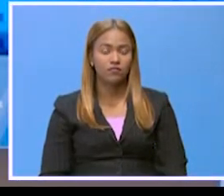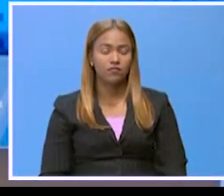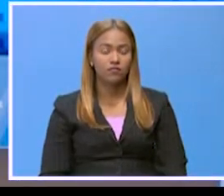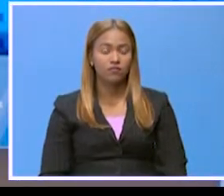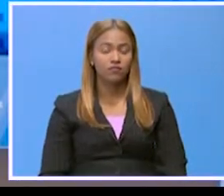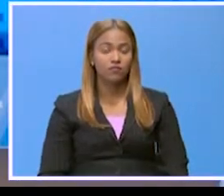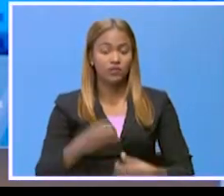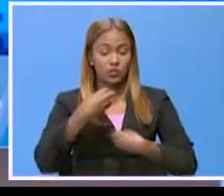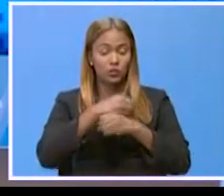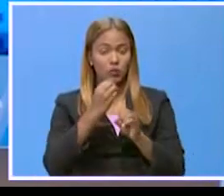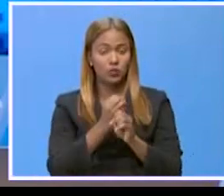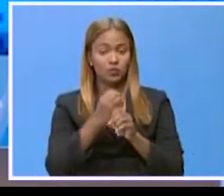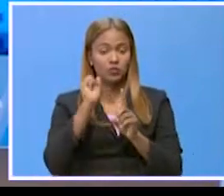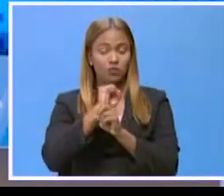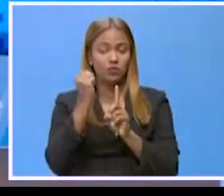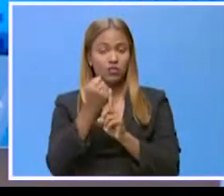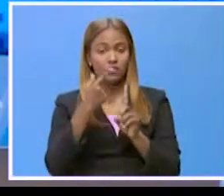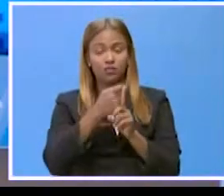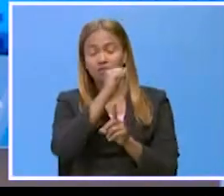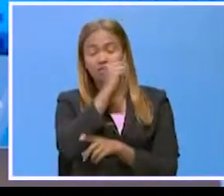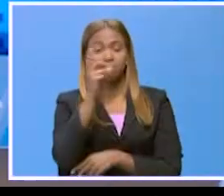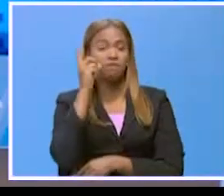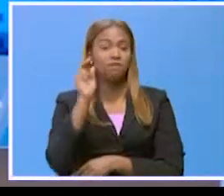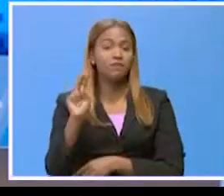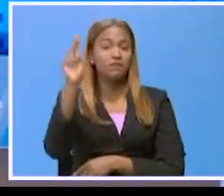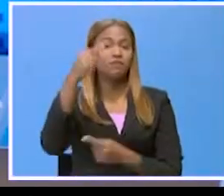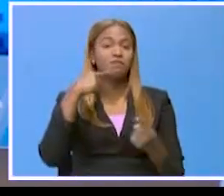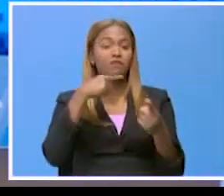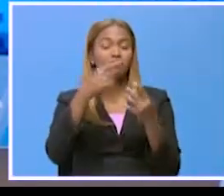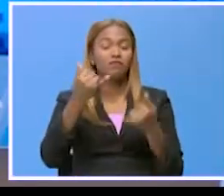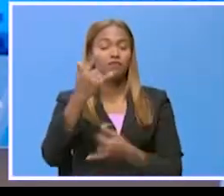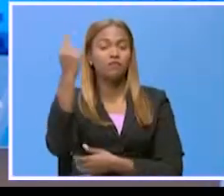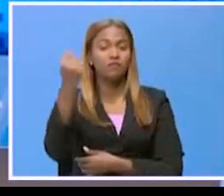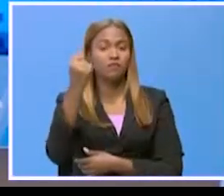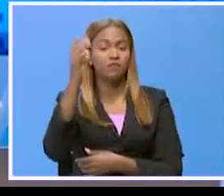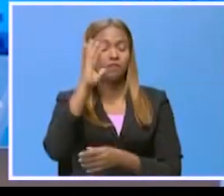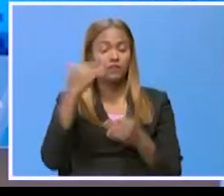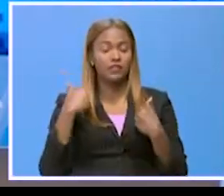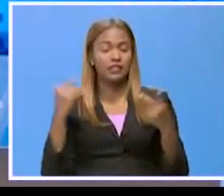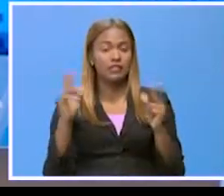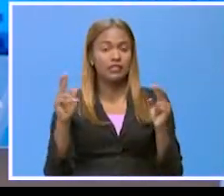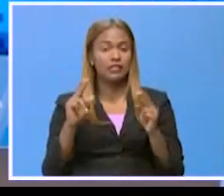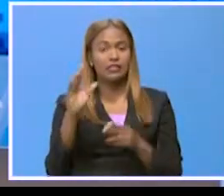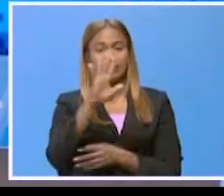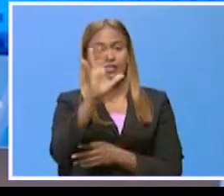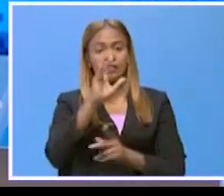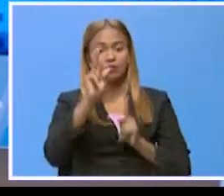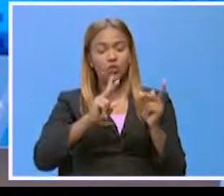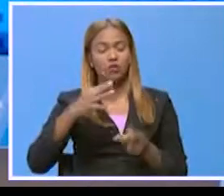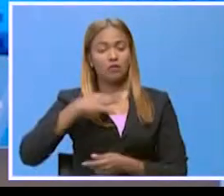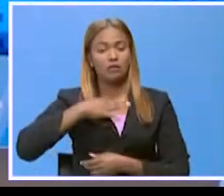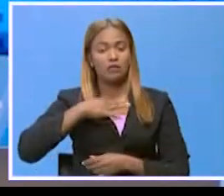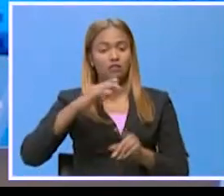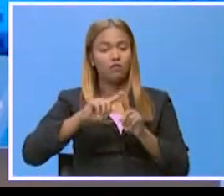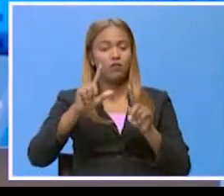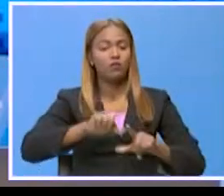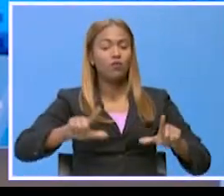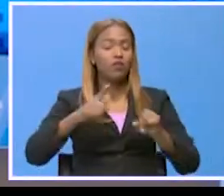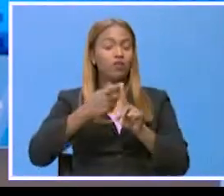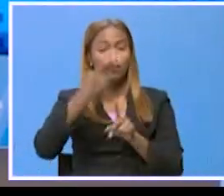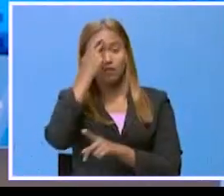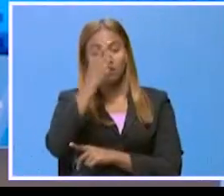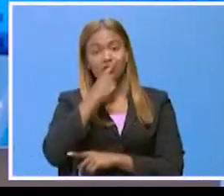señor las organizaciones sociales del santo domingo norte anunciaron este martes que dispondrán de 500 voluntarios en distintas zonas del país